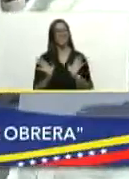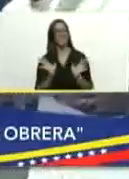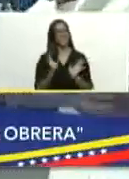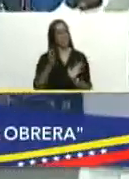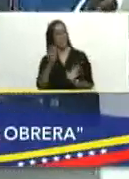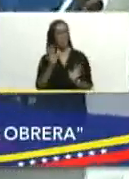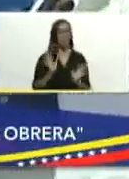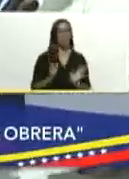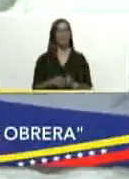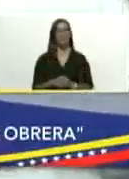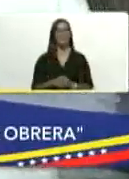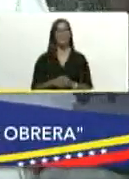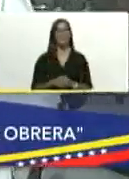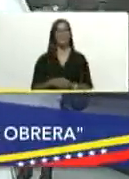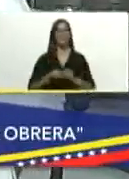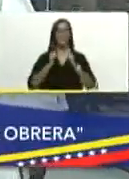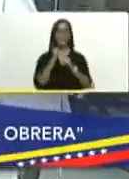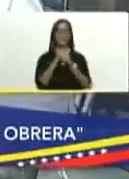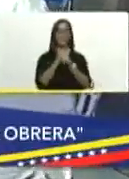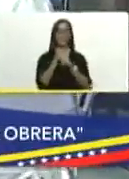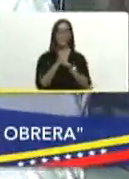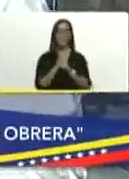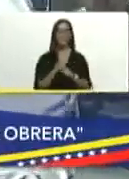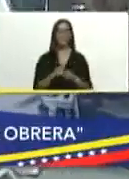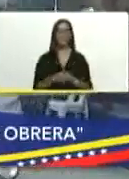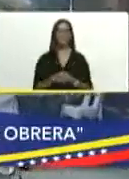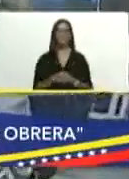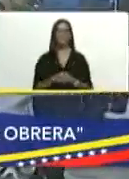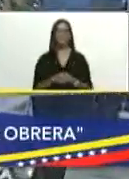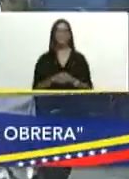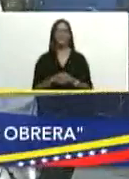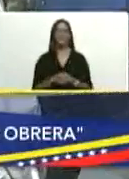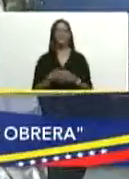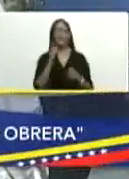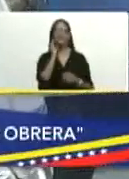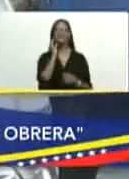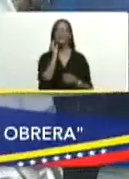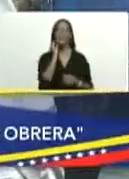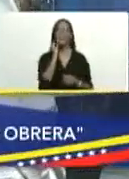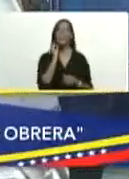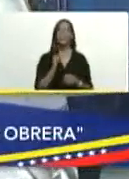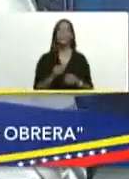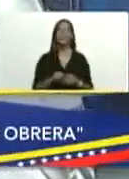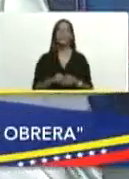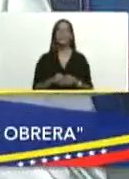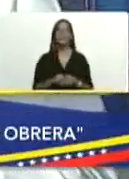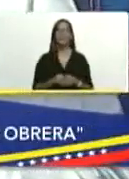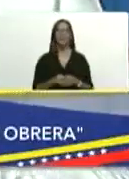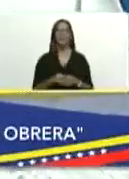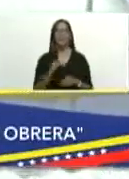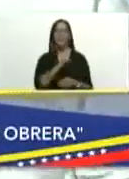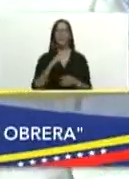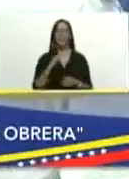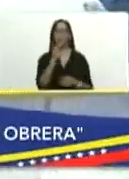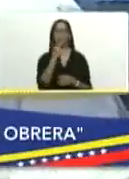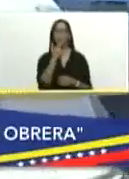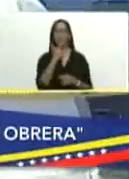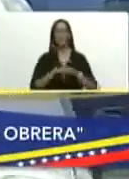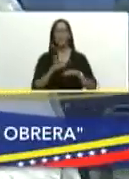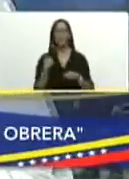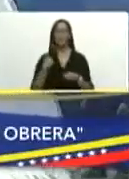cuándo empezaste a trabajar en sidor bueno presidente este fue una experiencia en lo personal muy bonita Porque